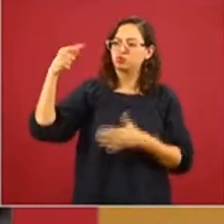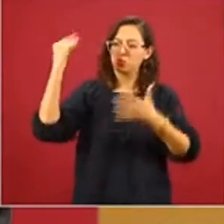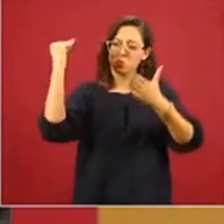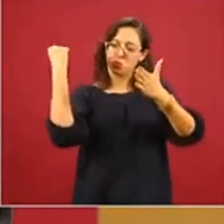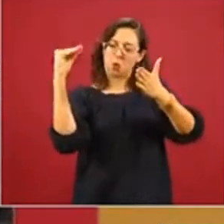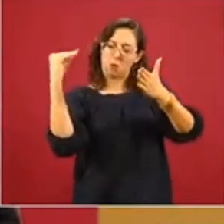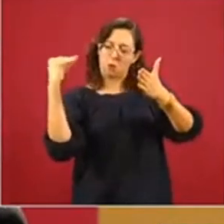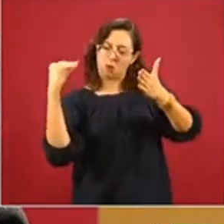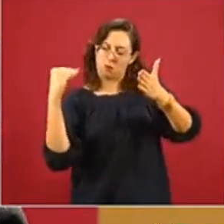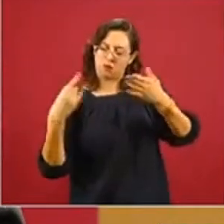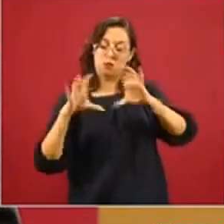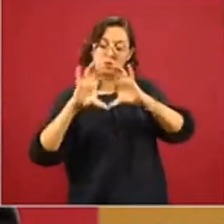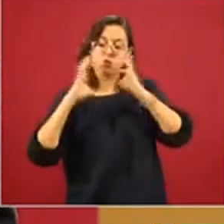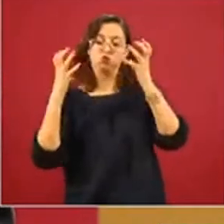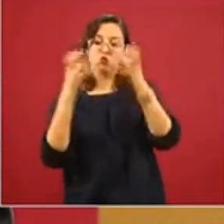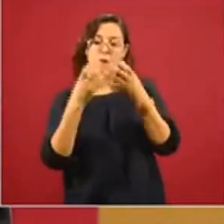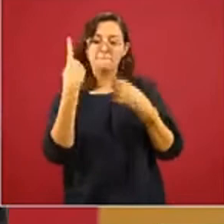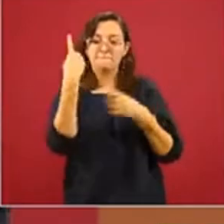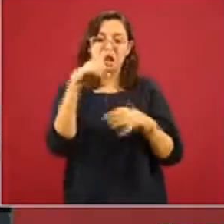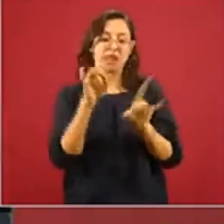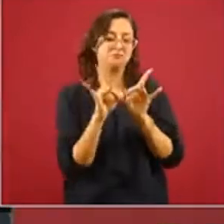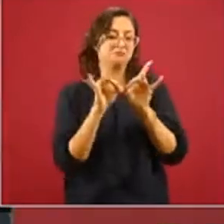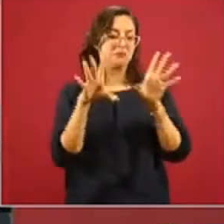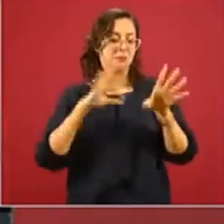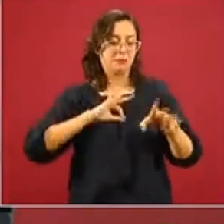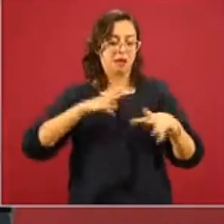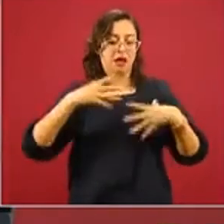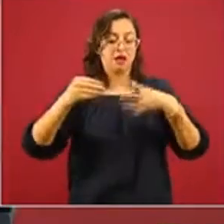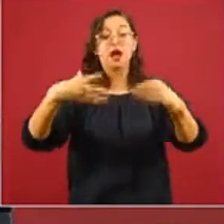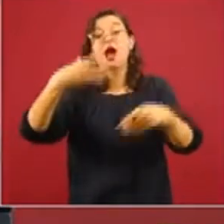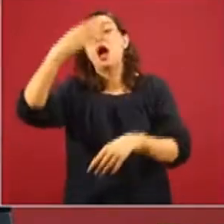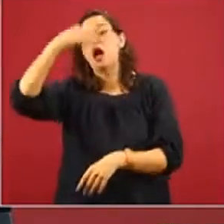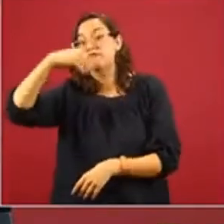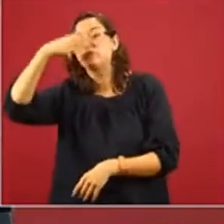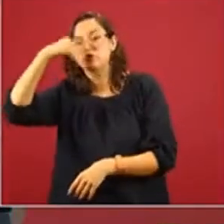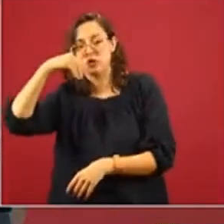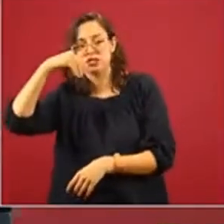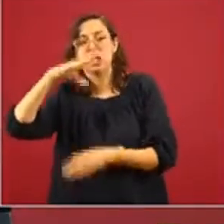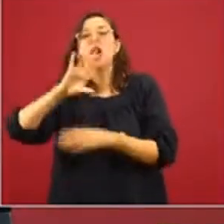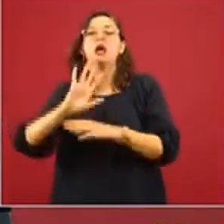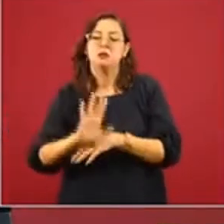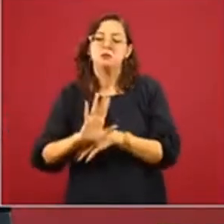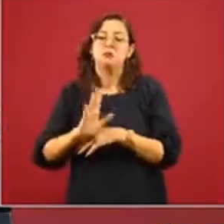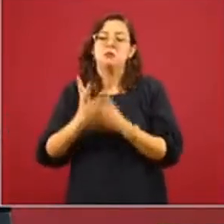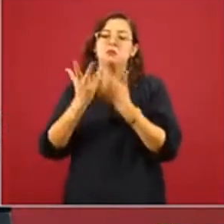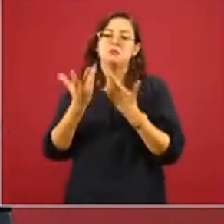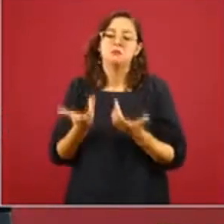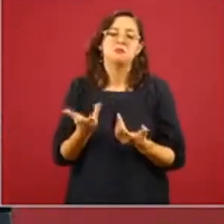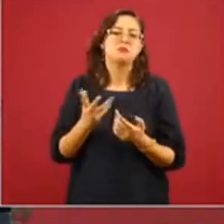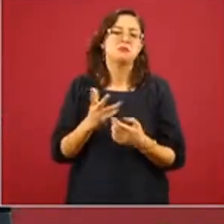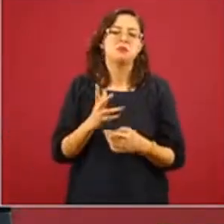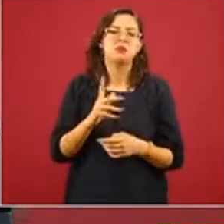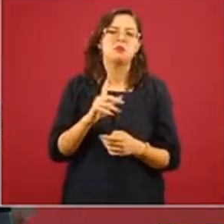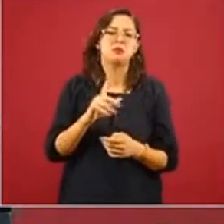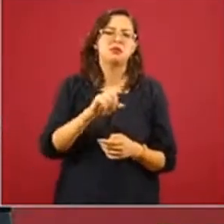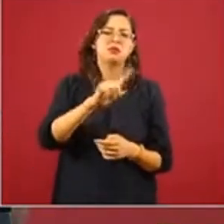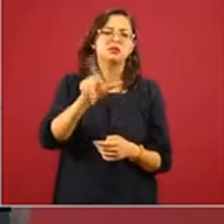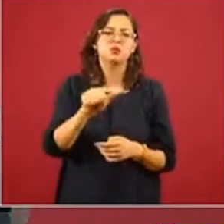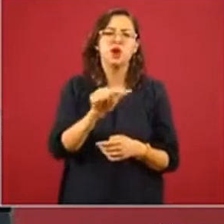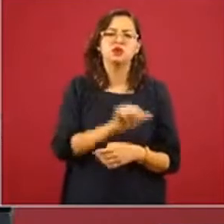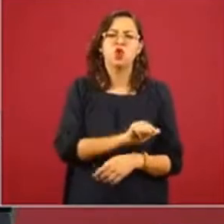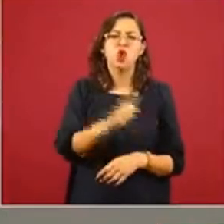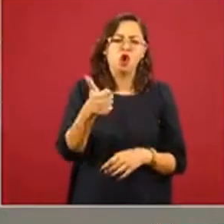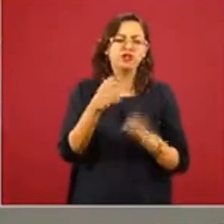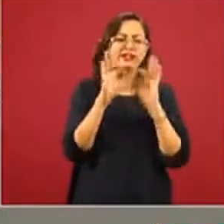desarrolló su Plan Global de Preparación y Respuesta ante una pandemia de influenza, que ha sido un modelo. Ha habido después ediciones